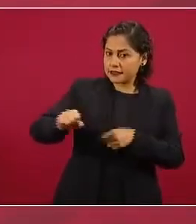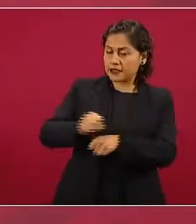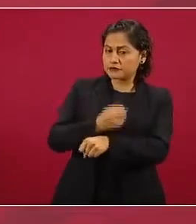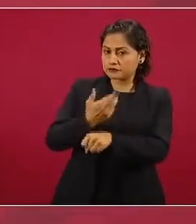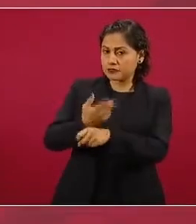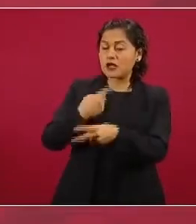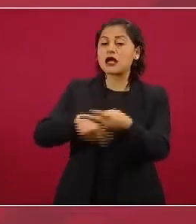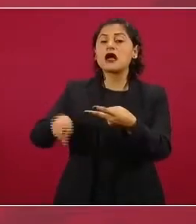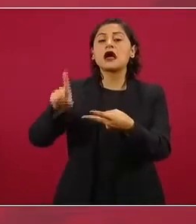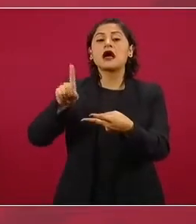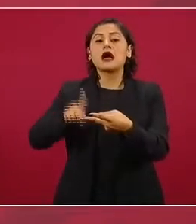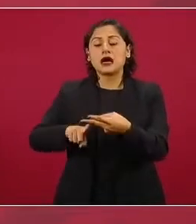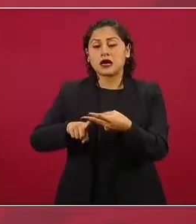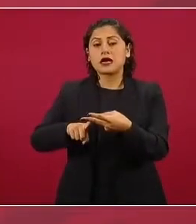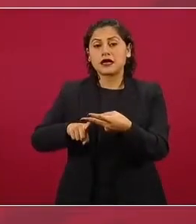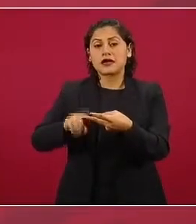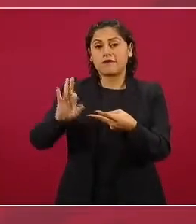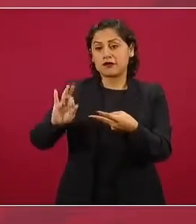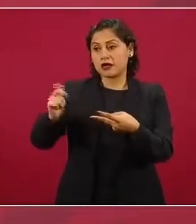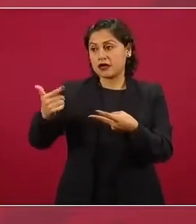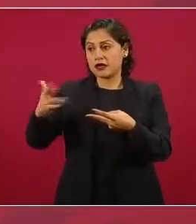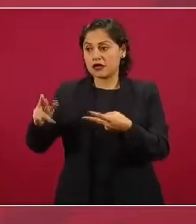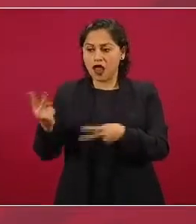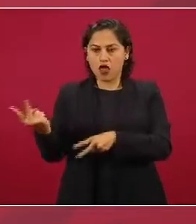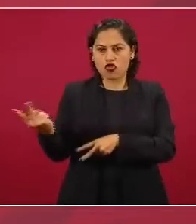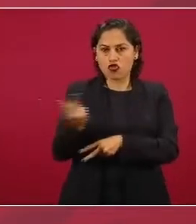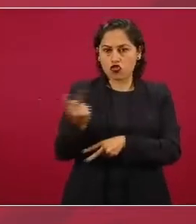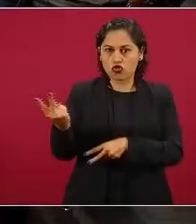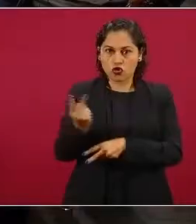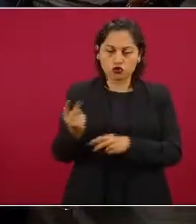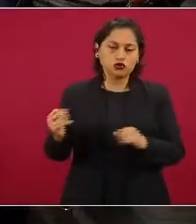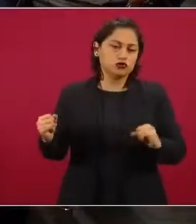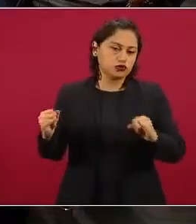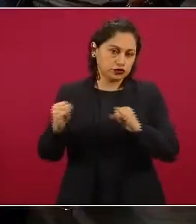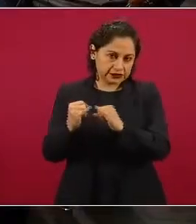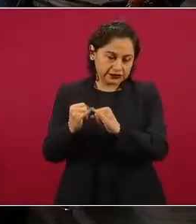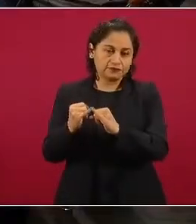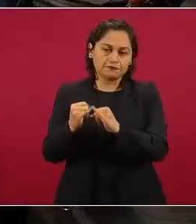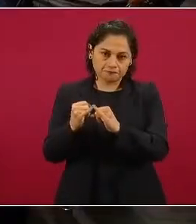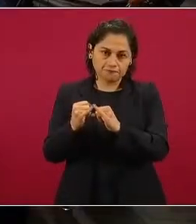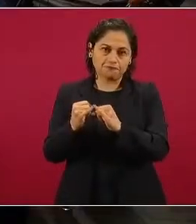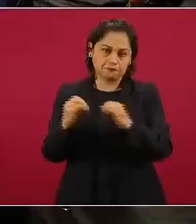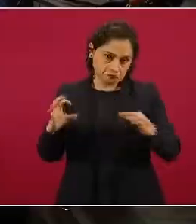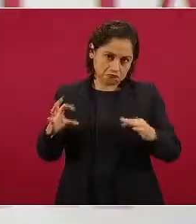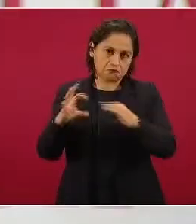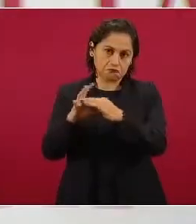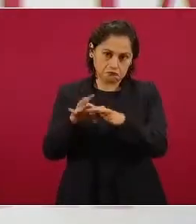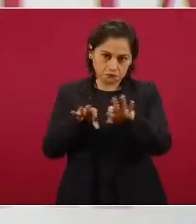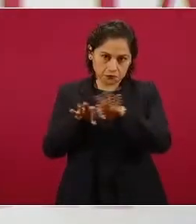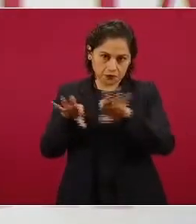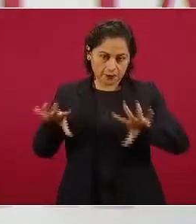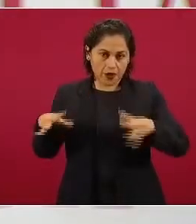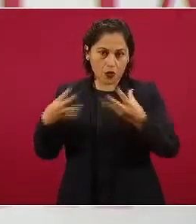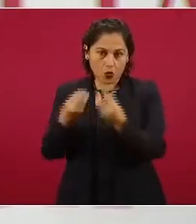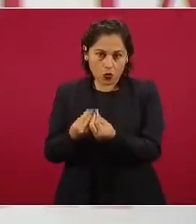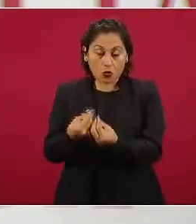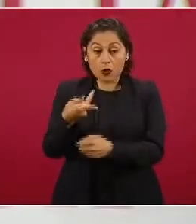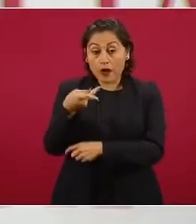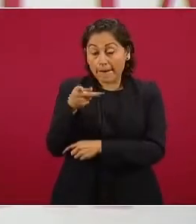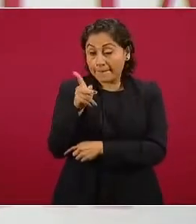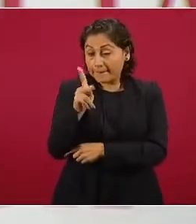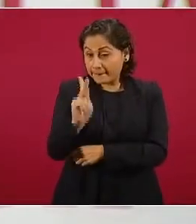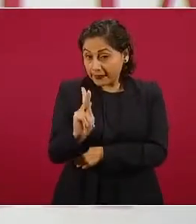Nacional sobre este tema. Eso es evidente, por supuesto que sí, pero investigación que va a